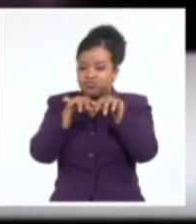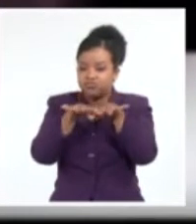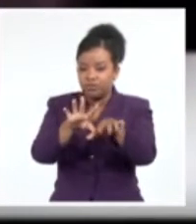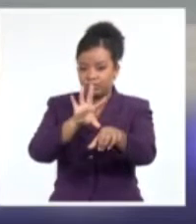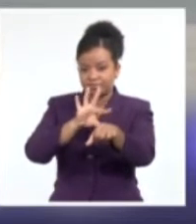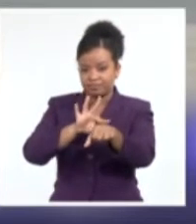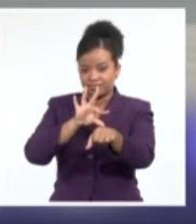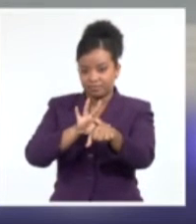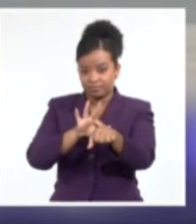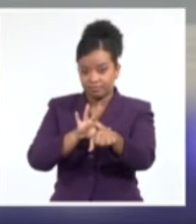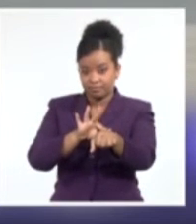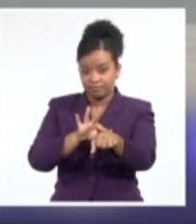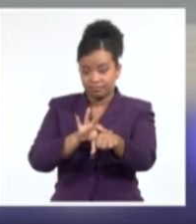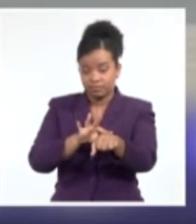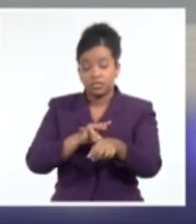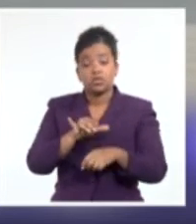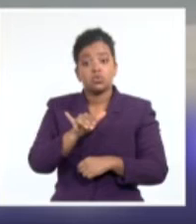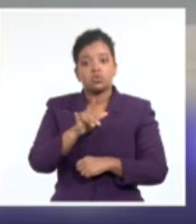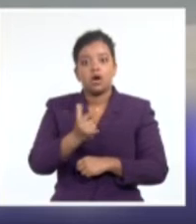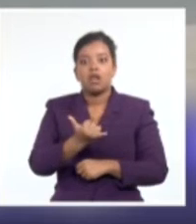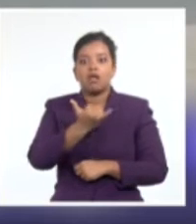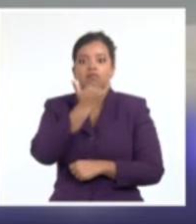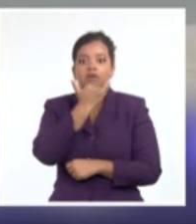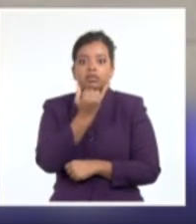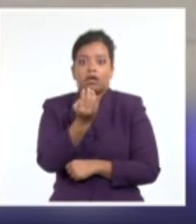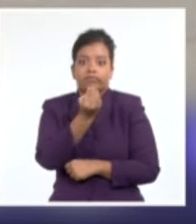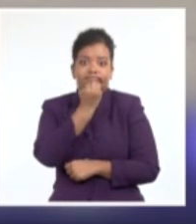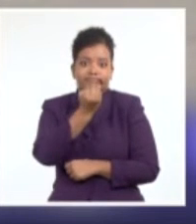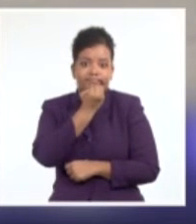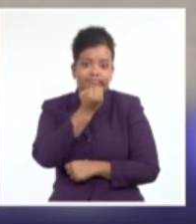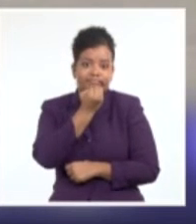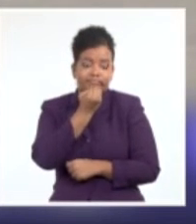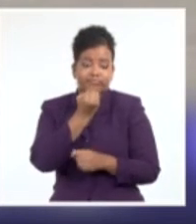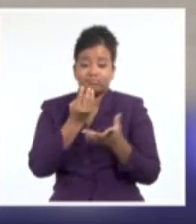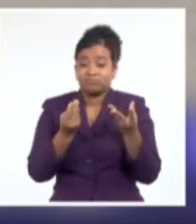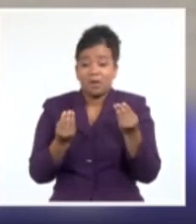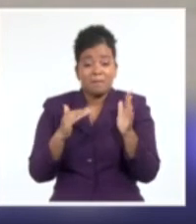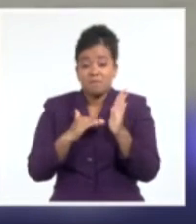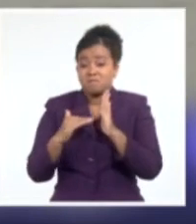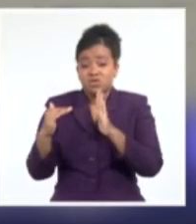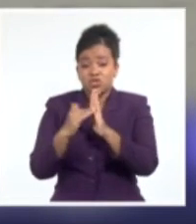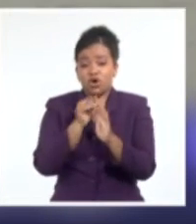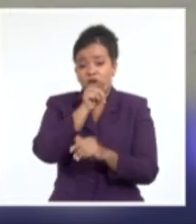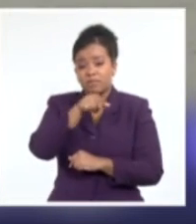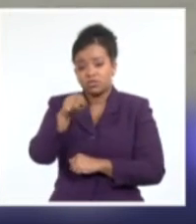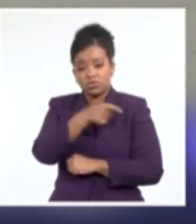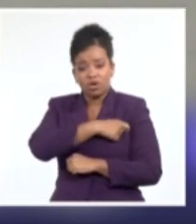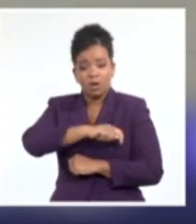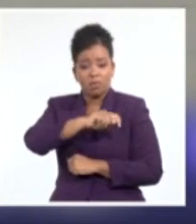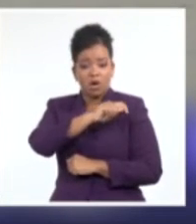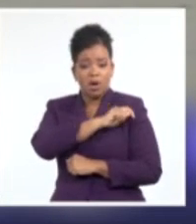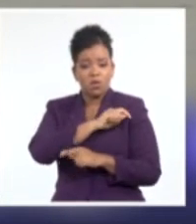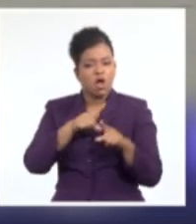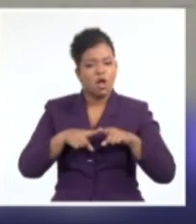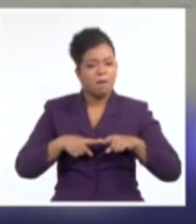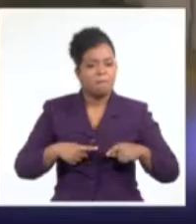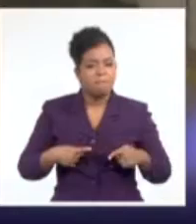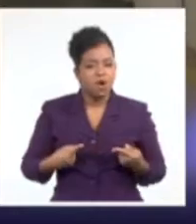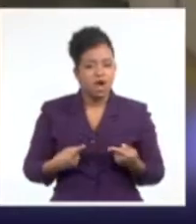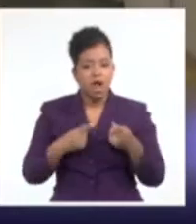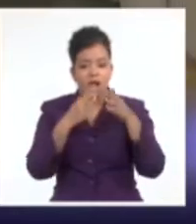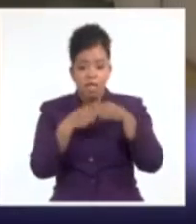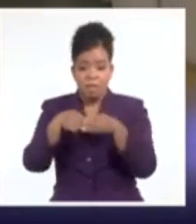fines. Se juega con la alimentación de centenares de millones de personas cuando se atacan los barcos